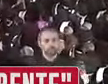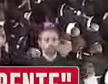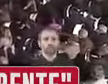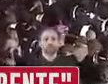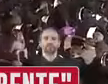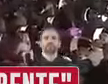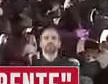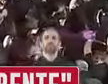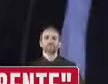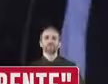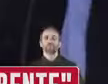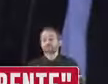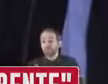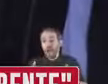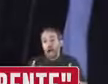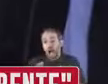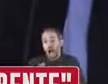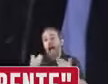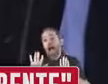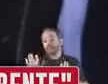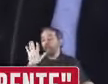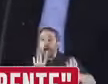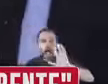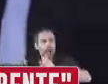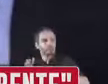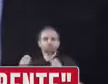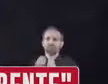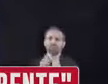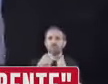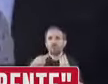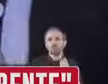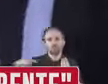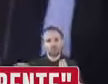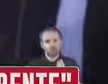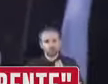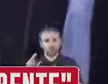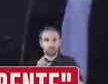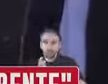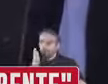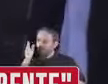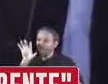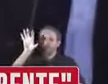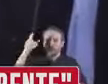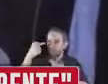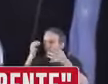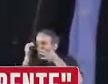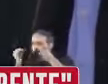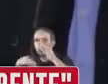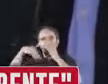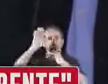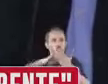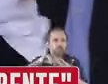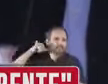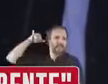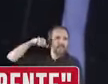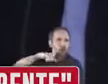y bueno el hacer tantas cosas con las que uno se topa cuando va a las provincias obras aeropuertos